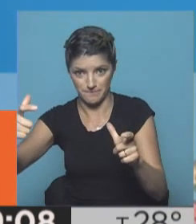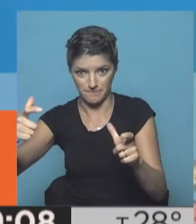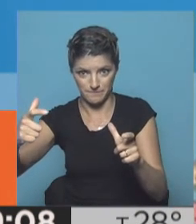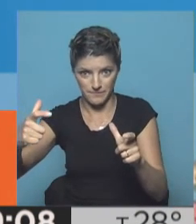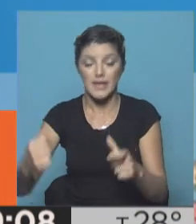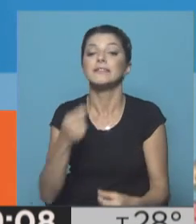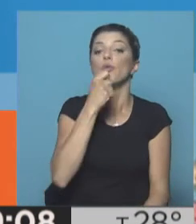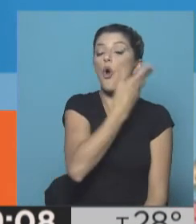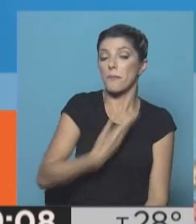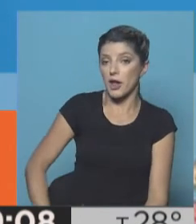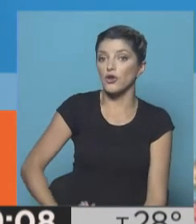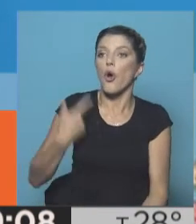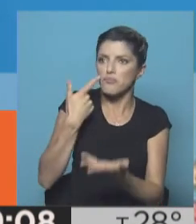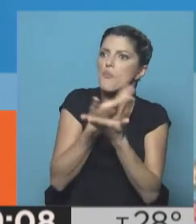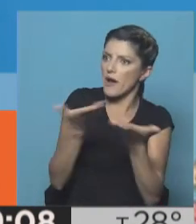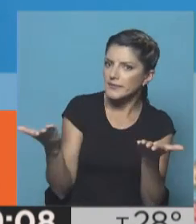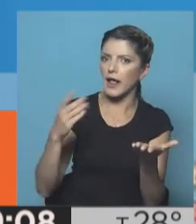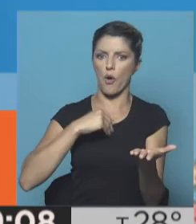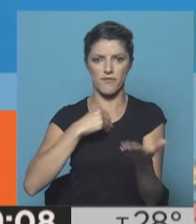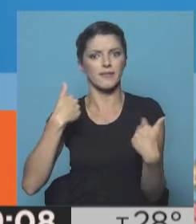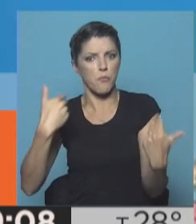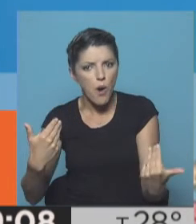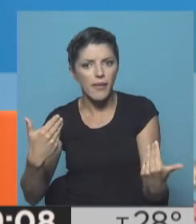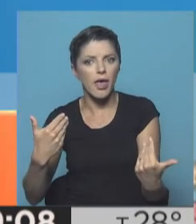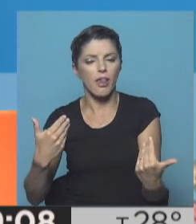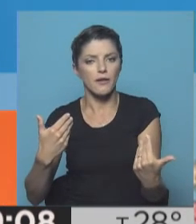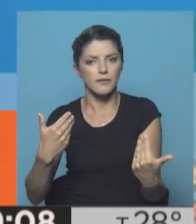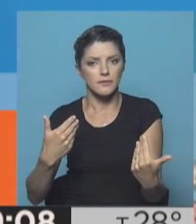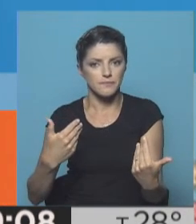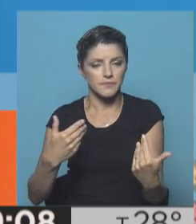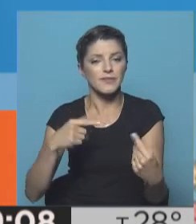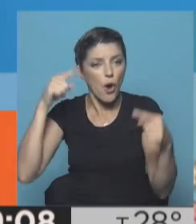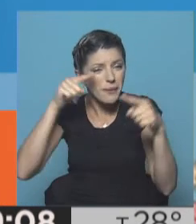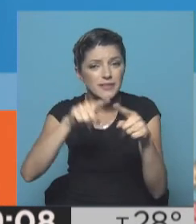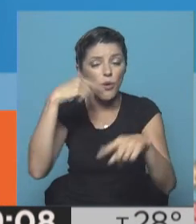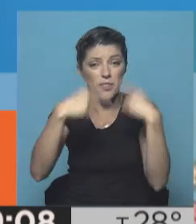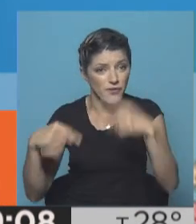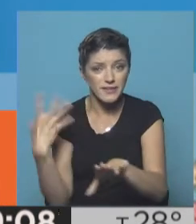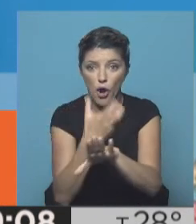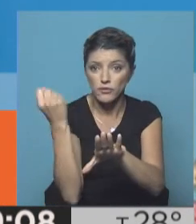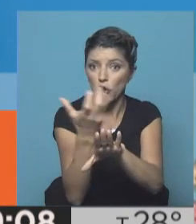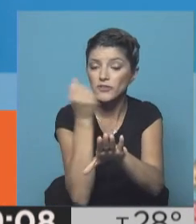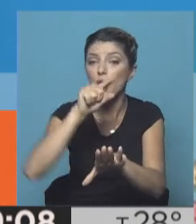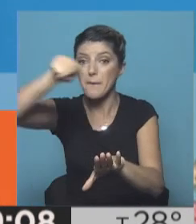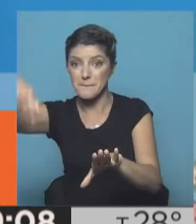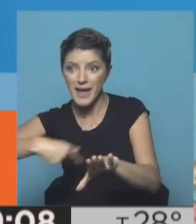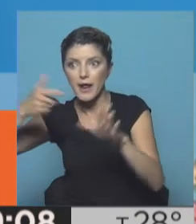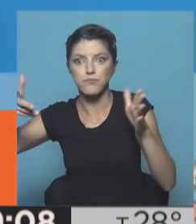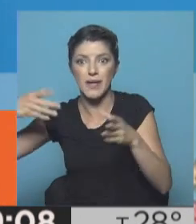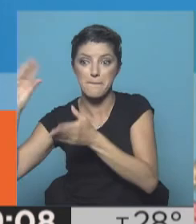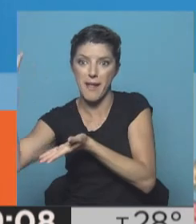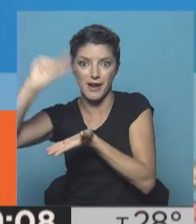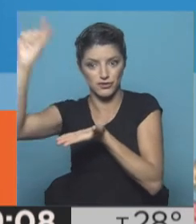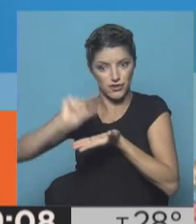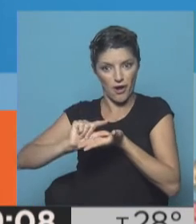un gobierno, a partir de ir cumpliendo algunas de todas las metas que nos hemos propuesto, y eso va a traer, insisto, más inversión y